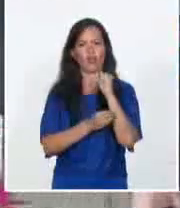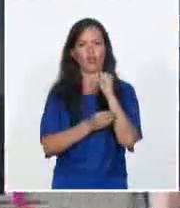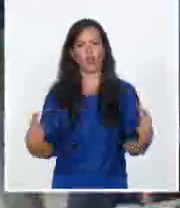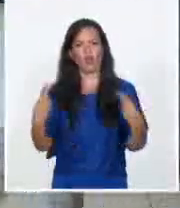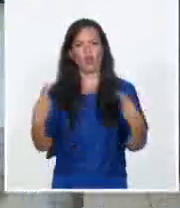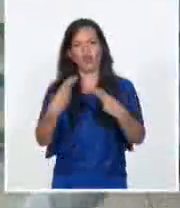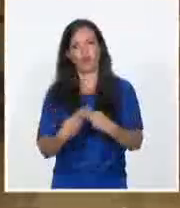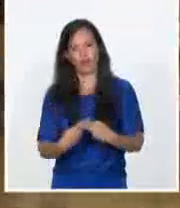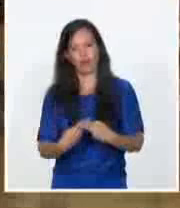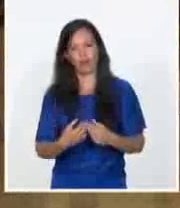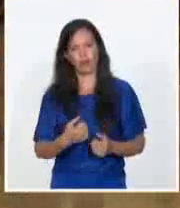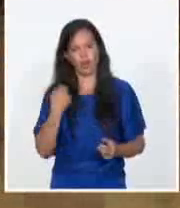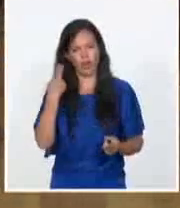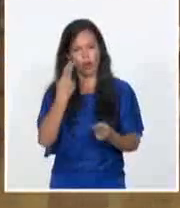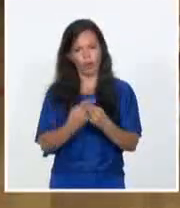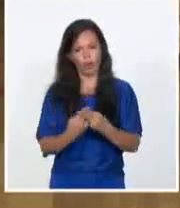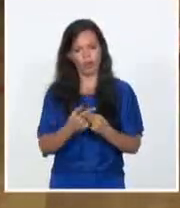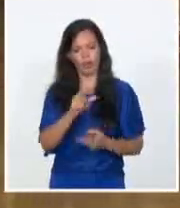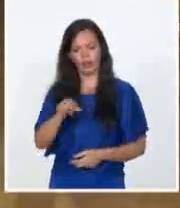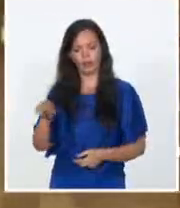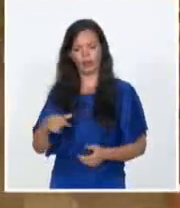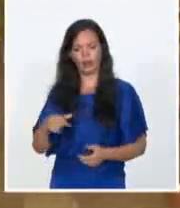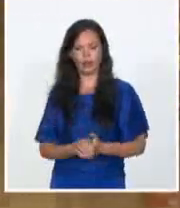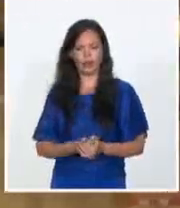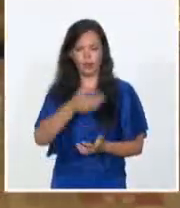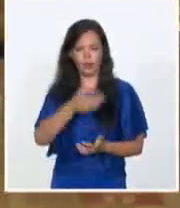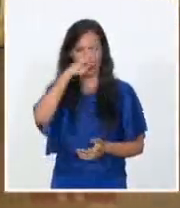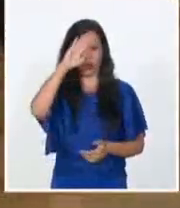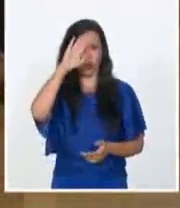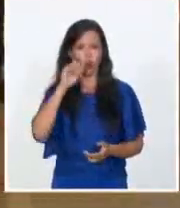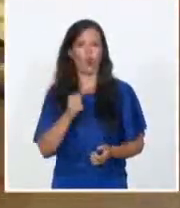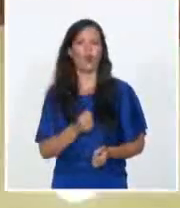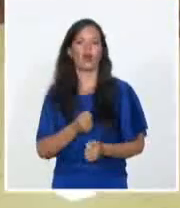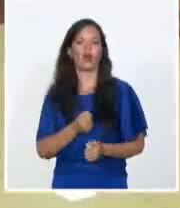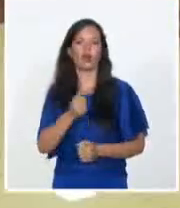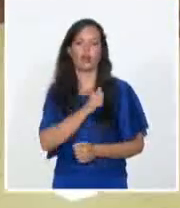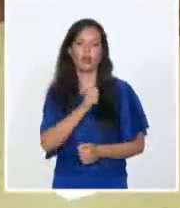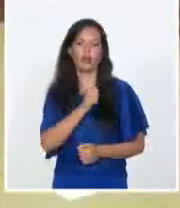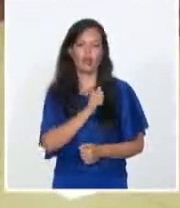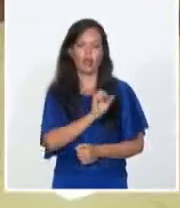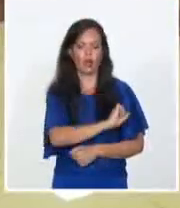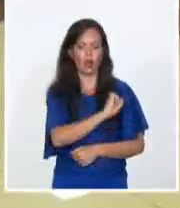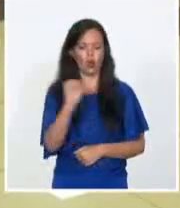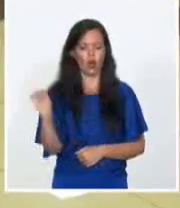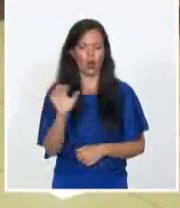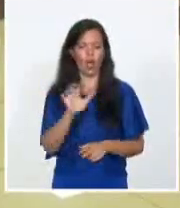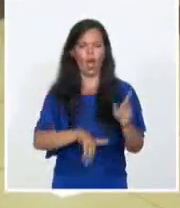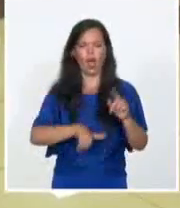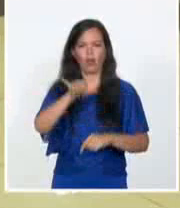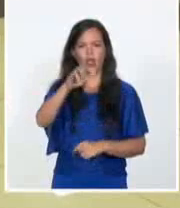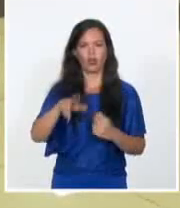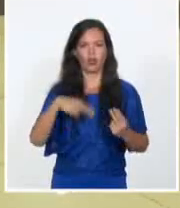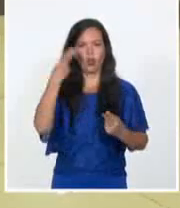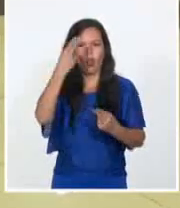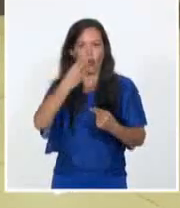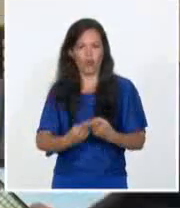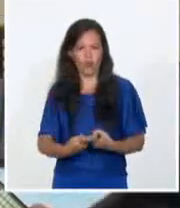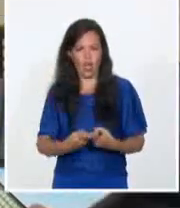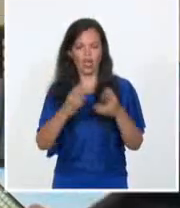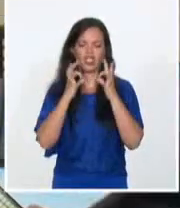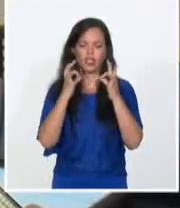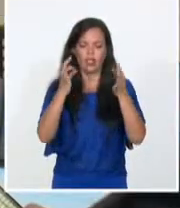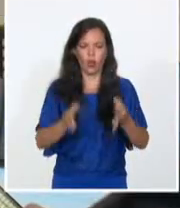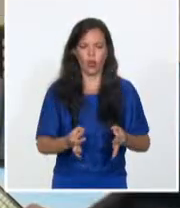viajeros. Cuba apuesta por el desarrollo de una aviación civil sostenible, segura, y esos objetivos coinciden exactamente con los objetivos